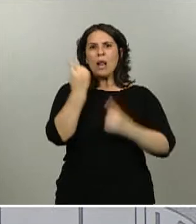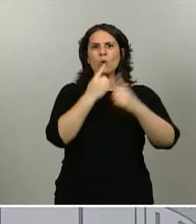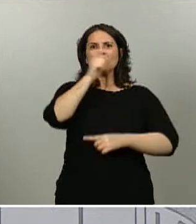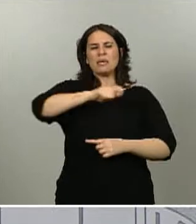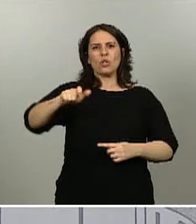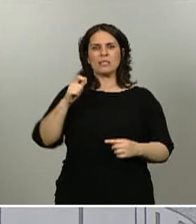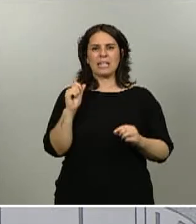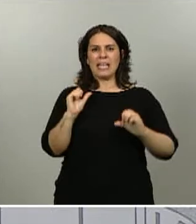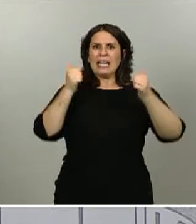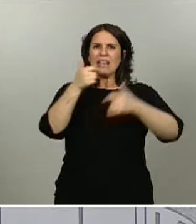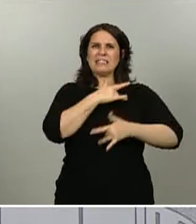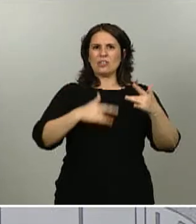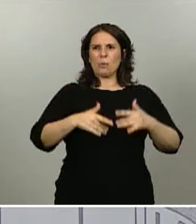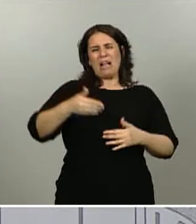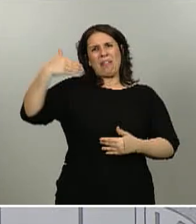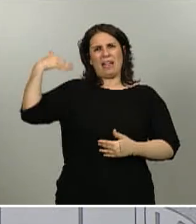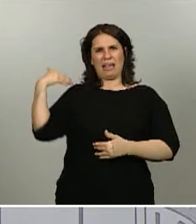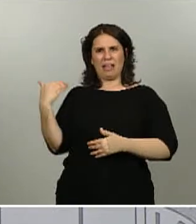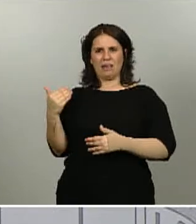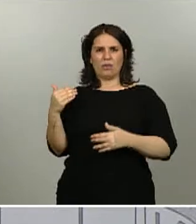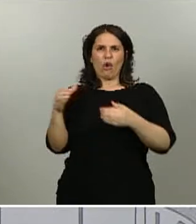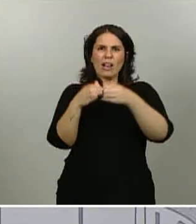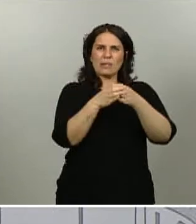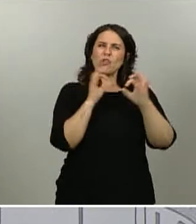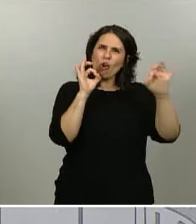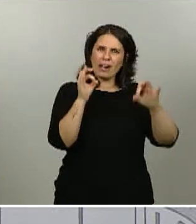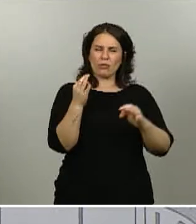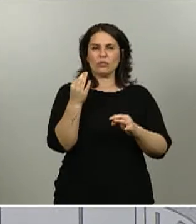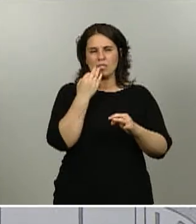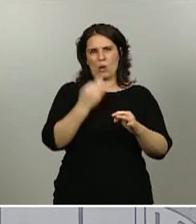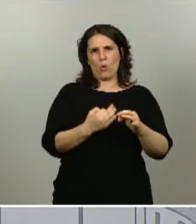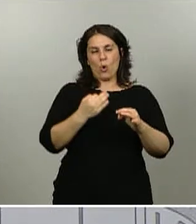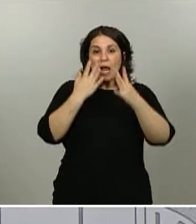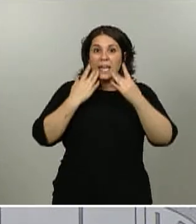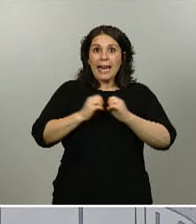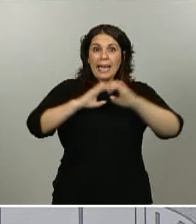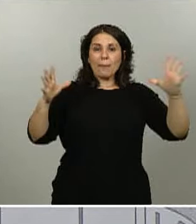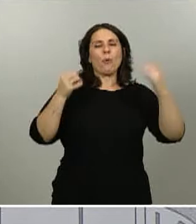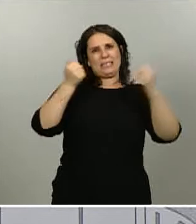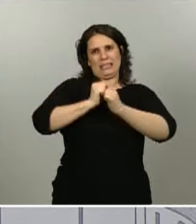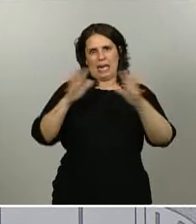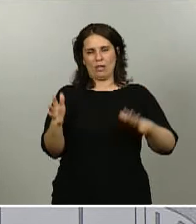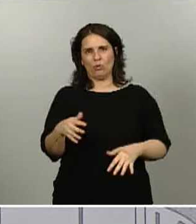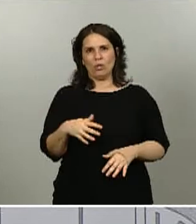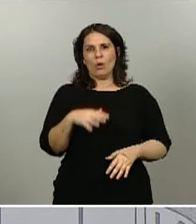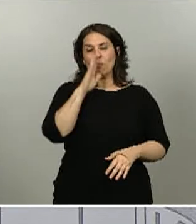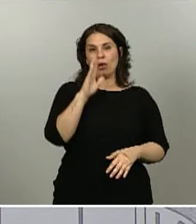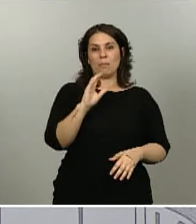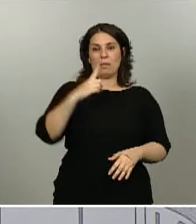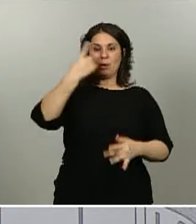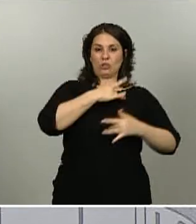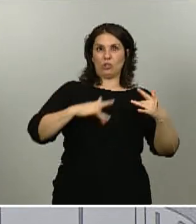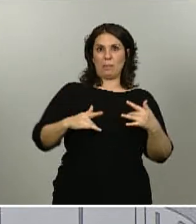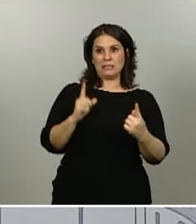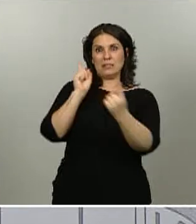hace tiempo en algunos colectivos concretos. También sabemos que entre la fecha de inicio de síntomas y la primera consulta ese promedio se ha reducido a 3 días, cuando antes